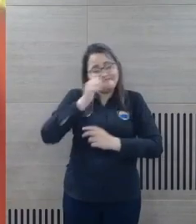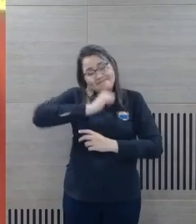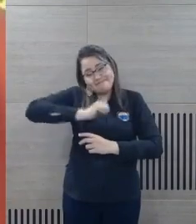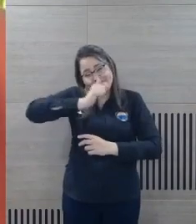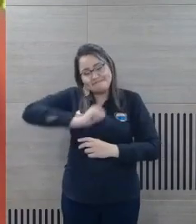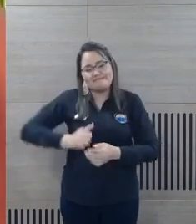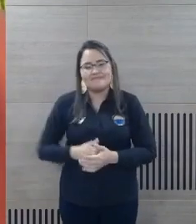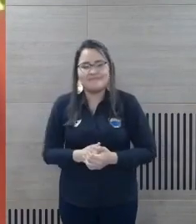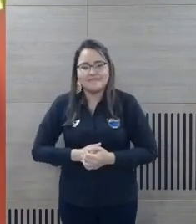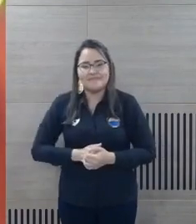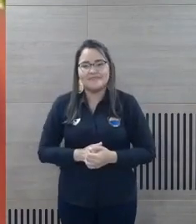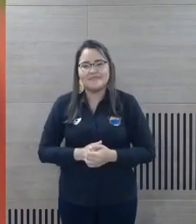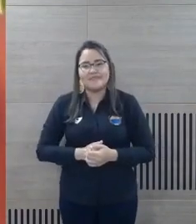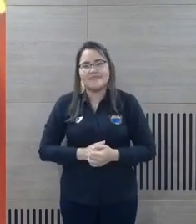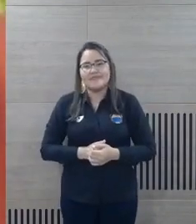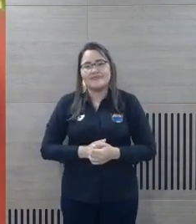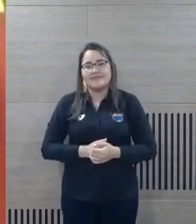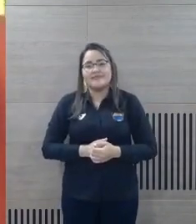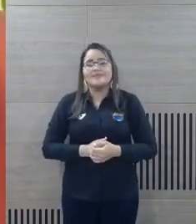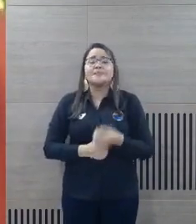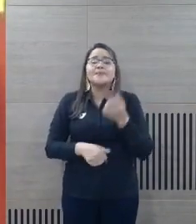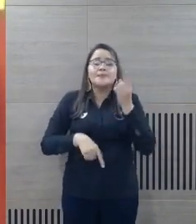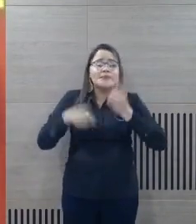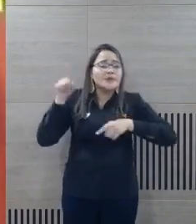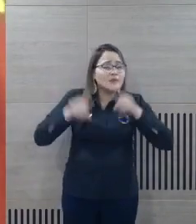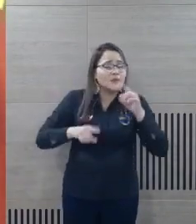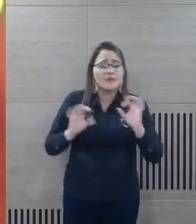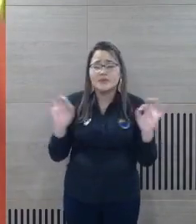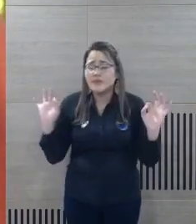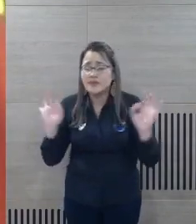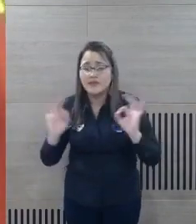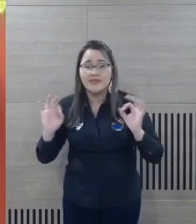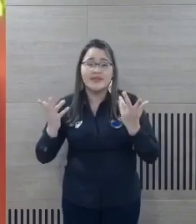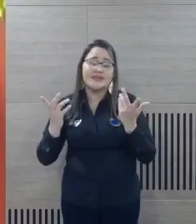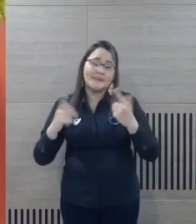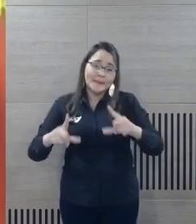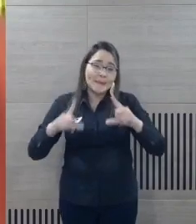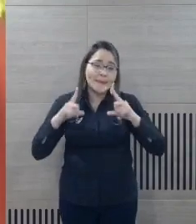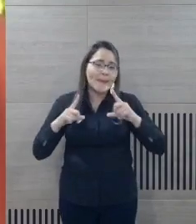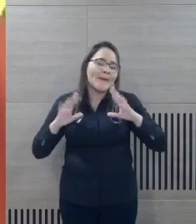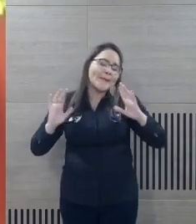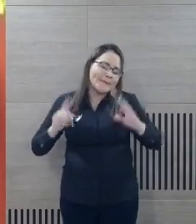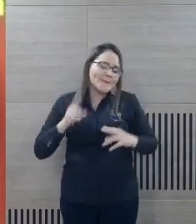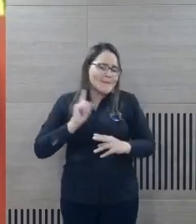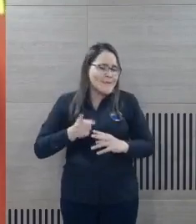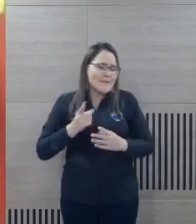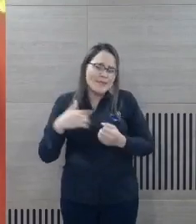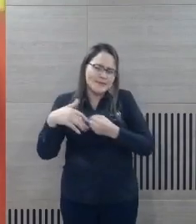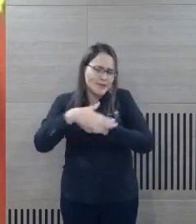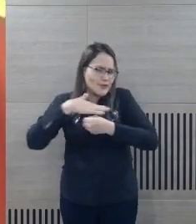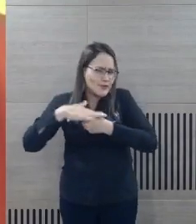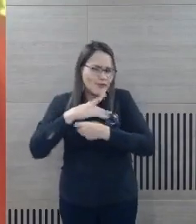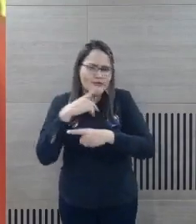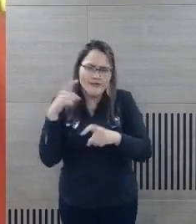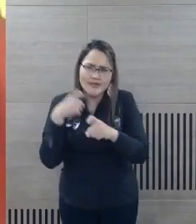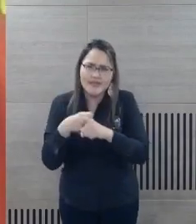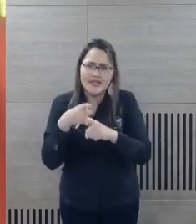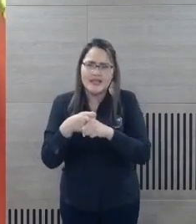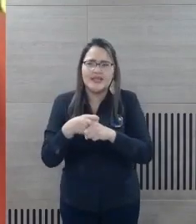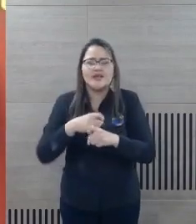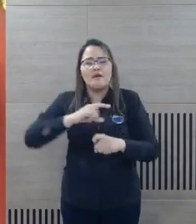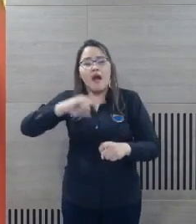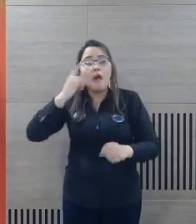hoy por diversas circunstancias, ya sea porque no han terminado académicamente, porque ya se graduaron, o porque